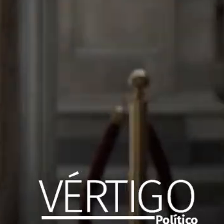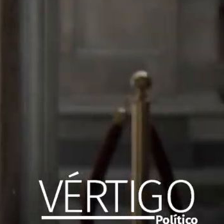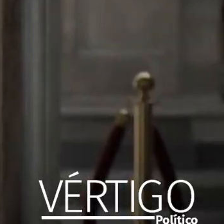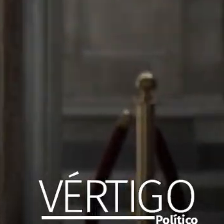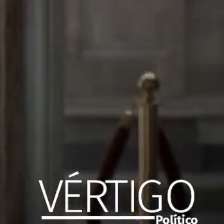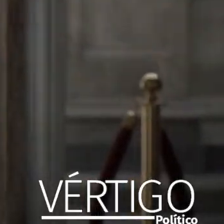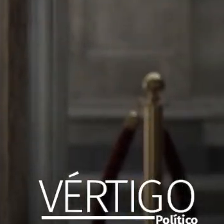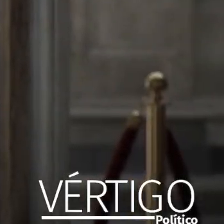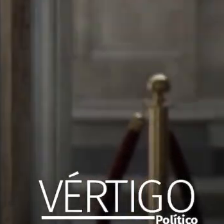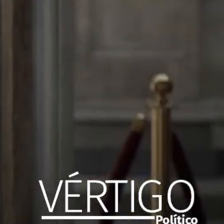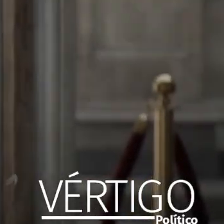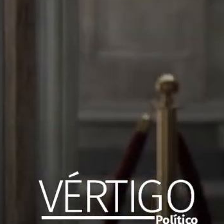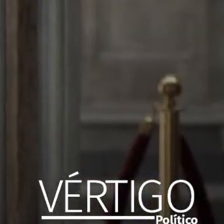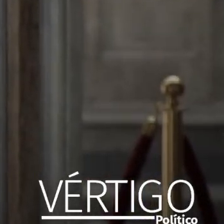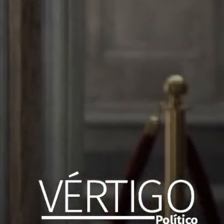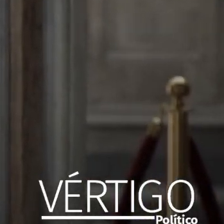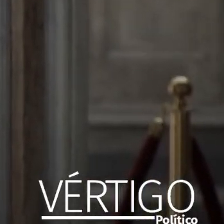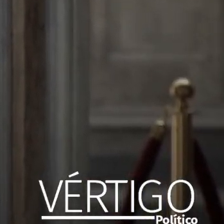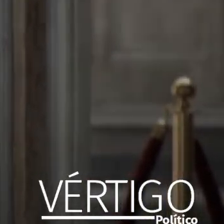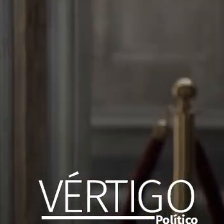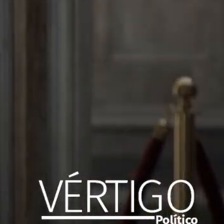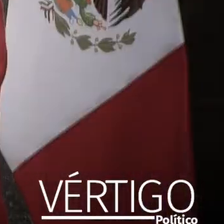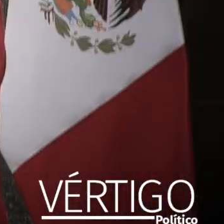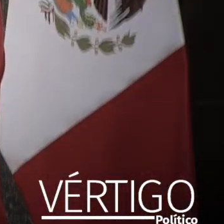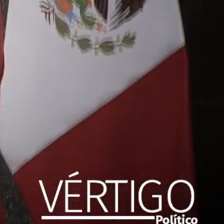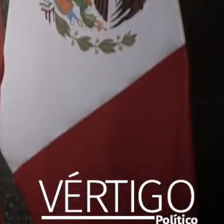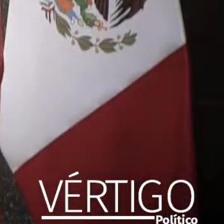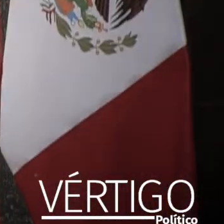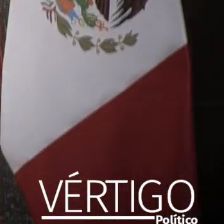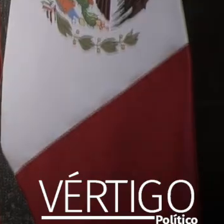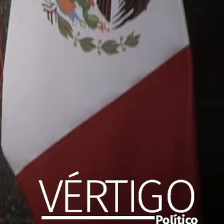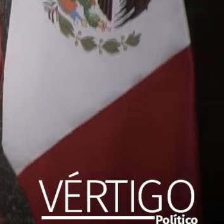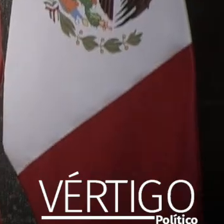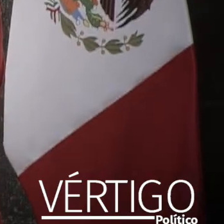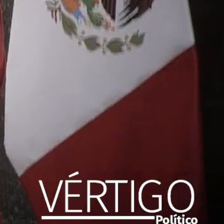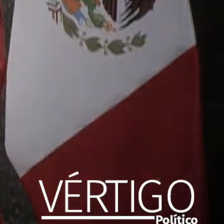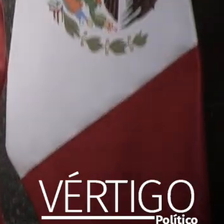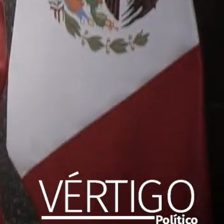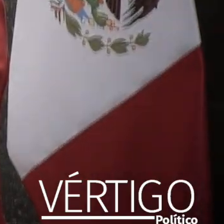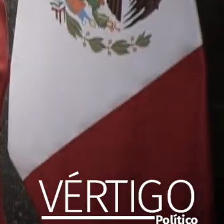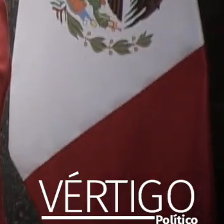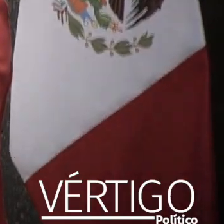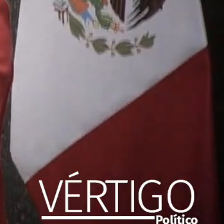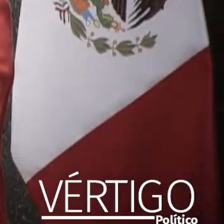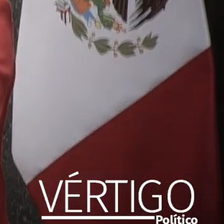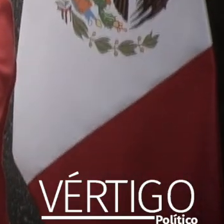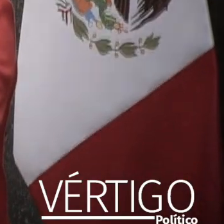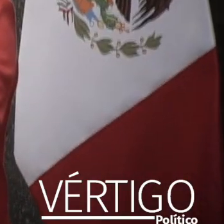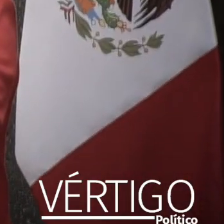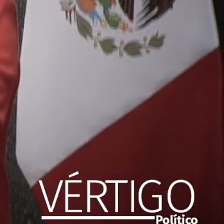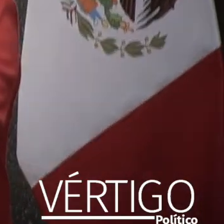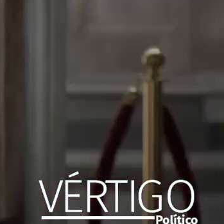México en una envidiable posición internacional. El CEO Dialogue, llevado a cabo en México, debe de dejar en claro que